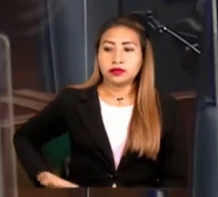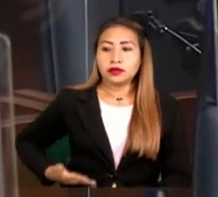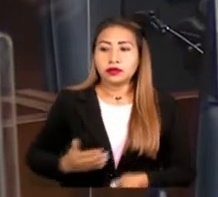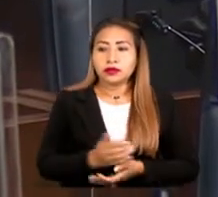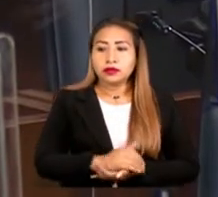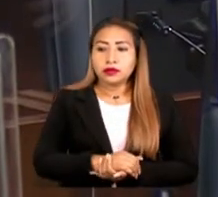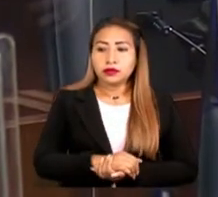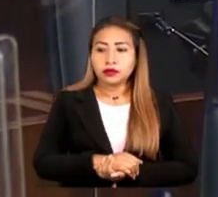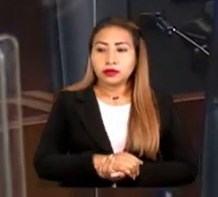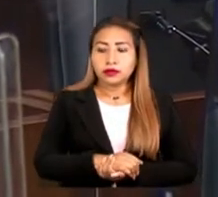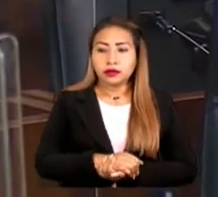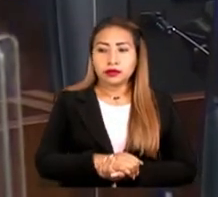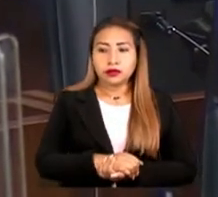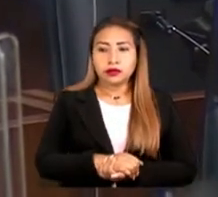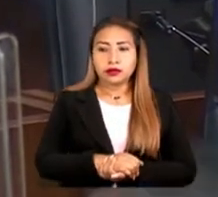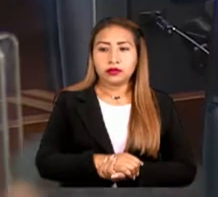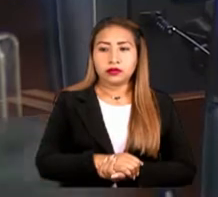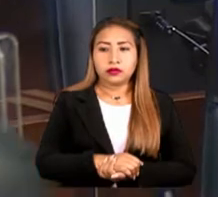Honorables colegas,